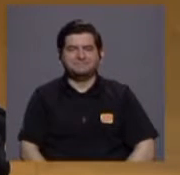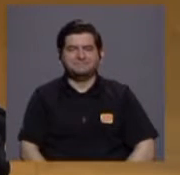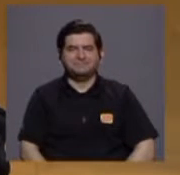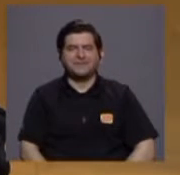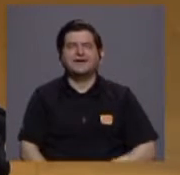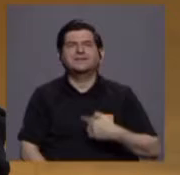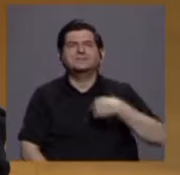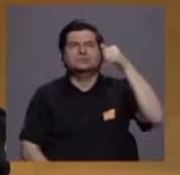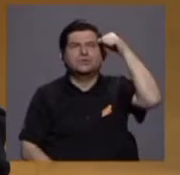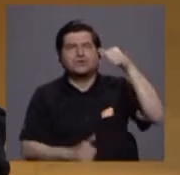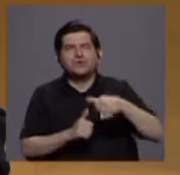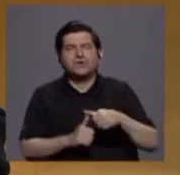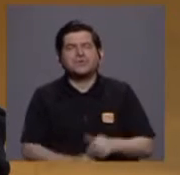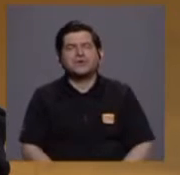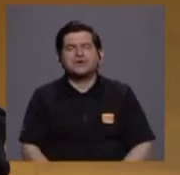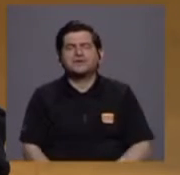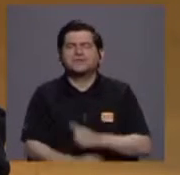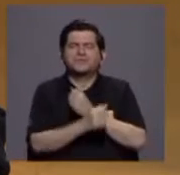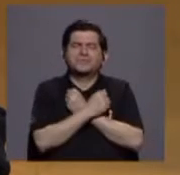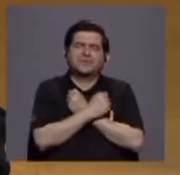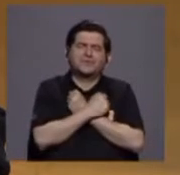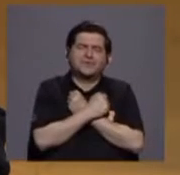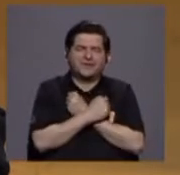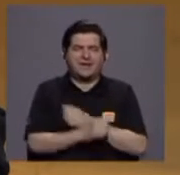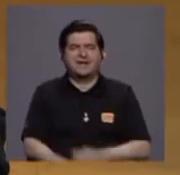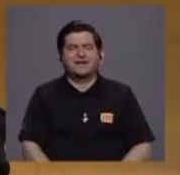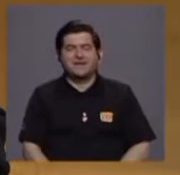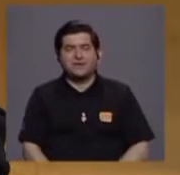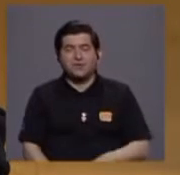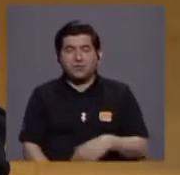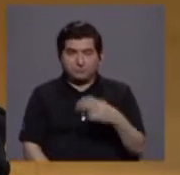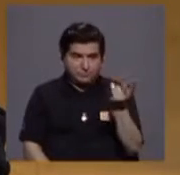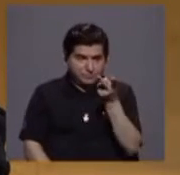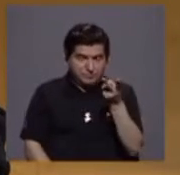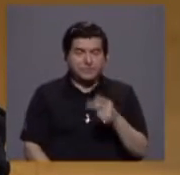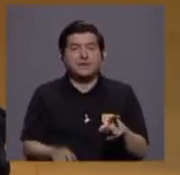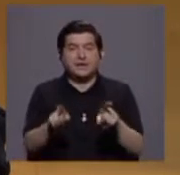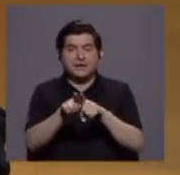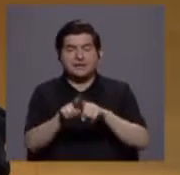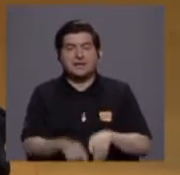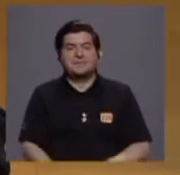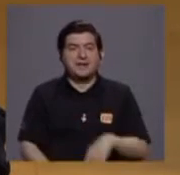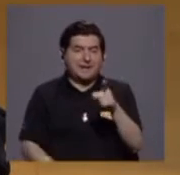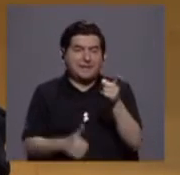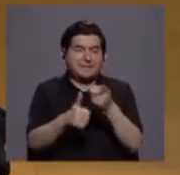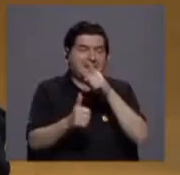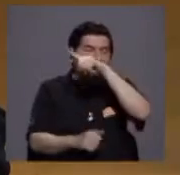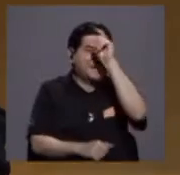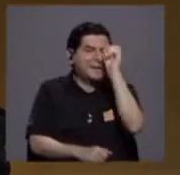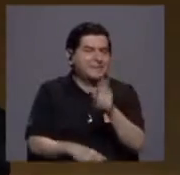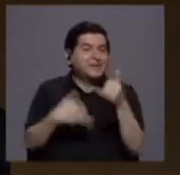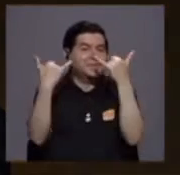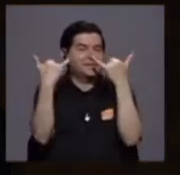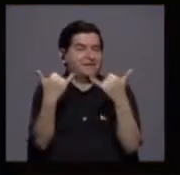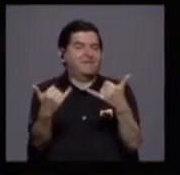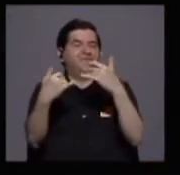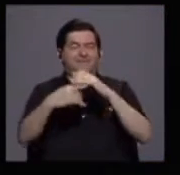lo recuerdo por el cariño que le tengo, por el afecto que tengo por ustedes y porque ahí viene la primera pregunta.